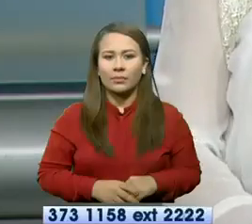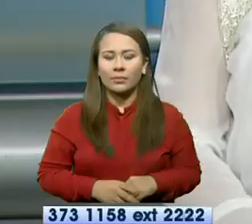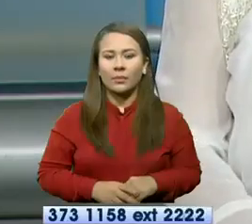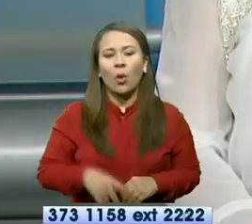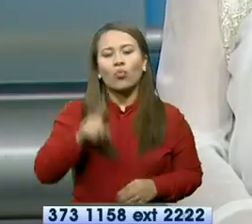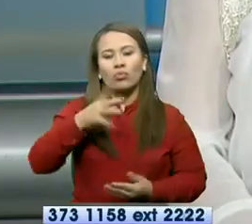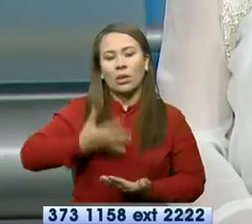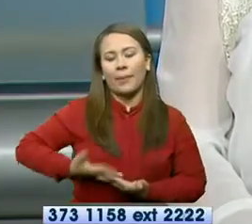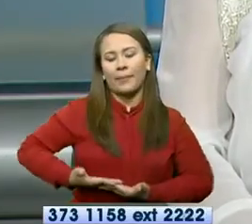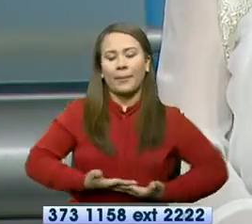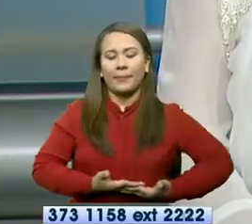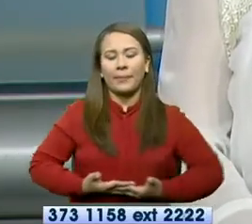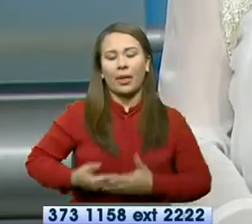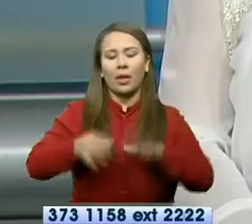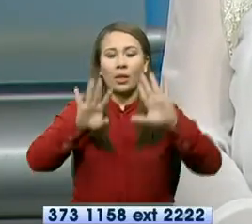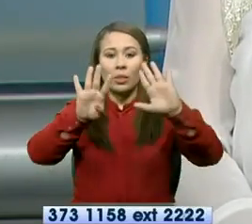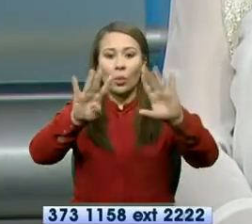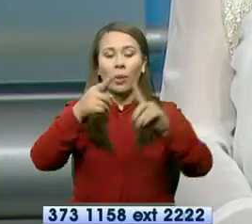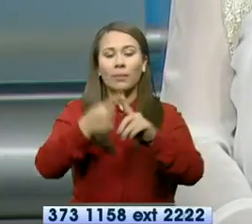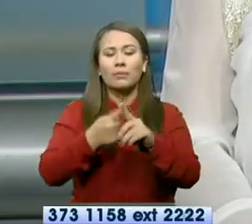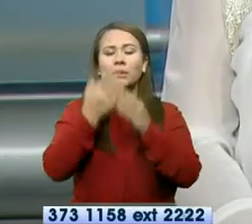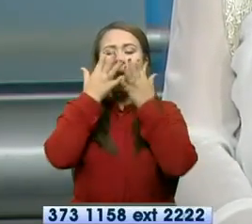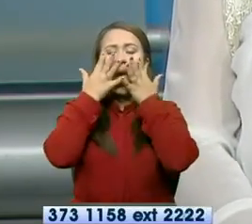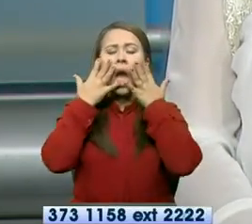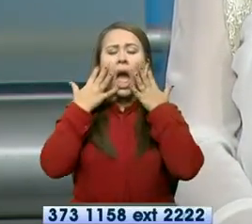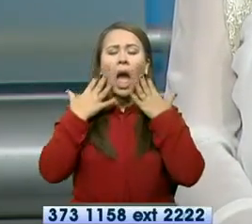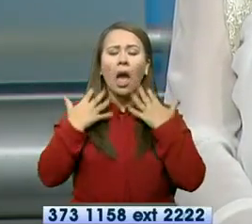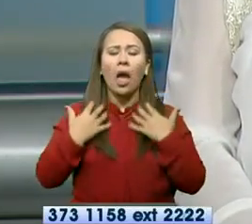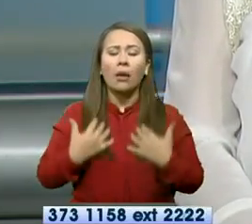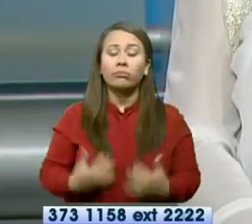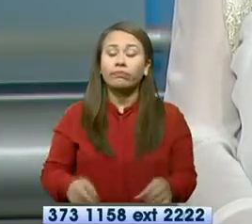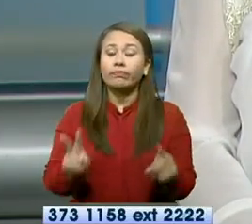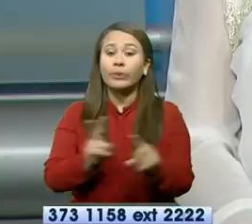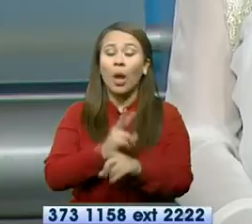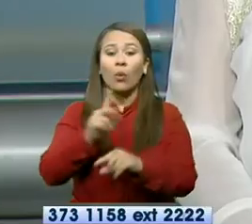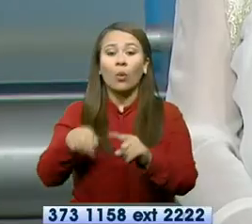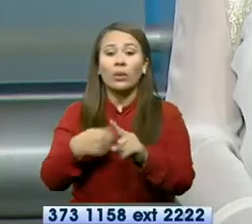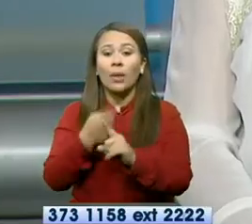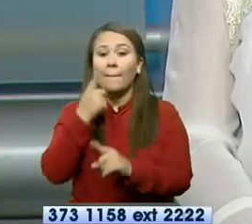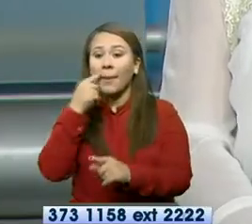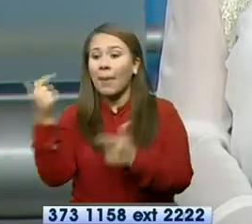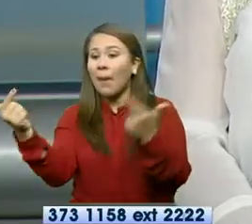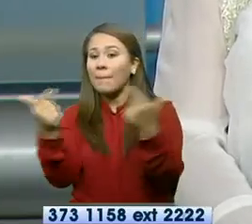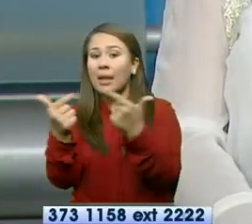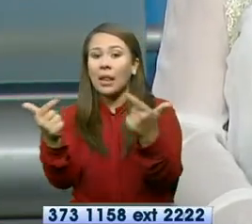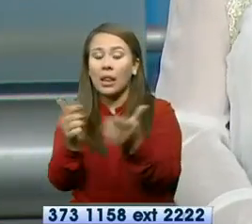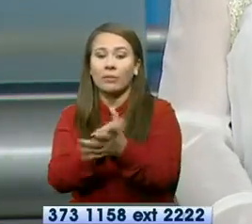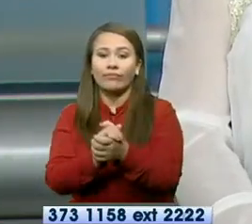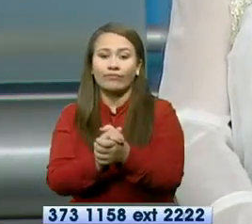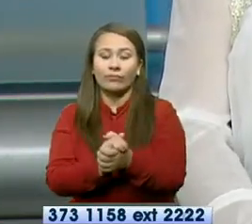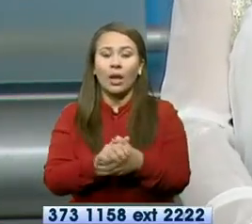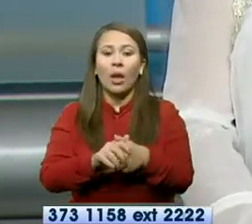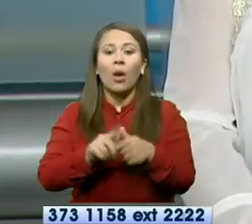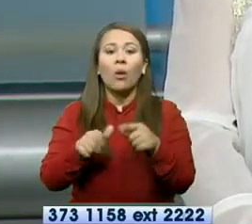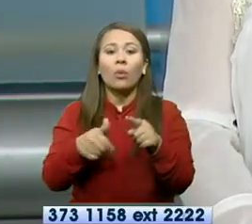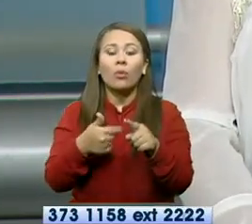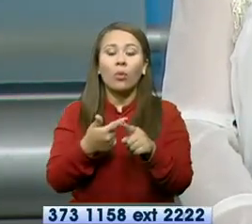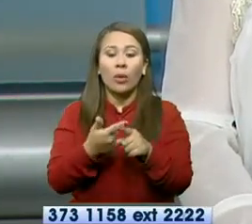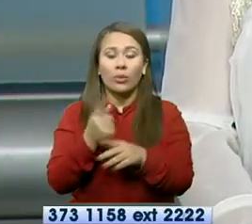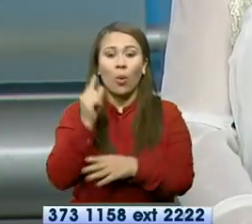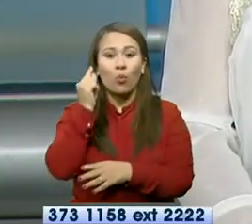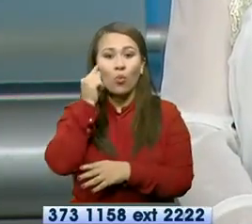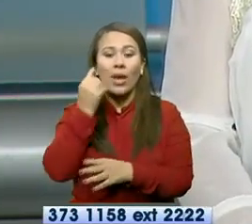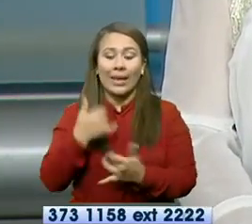Una bebé de 9 meses sufrió quemaduras de segundo grado cuando sus padres discutían. Ocurrió cuando aparentemente la mujer